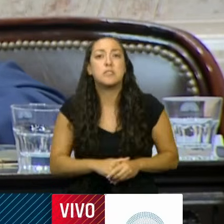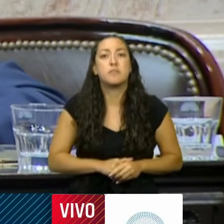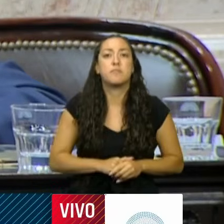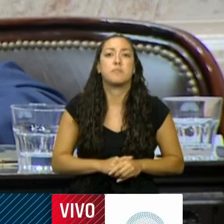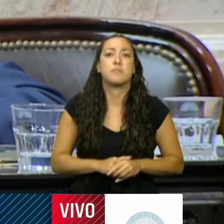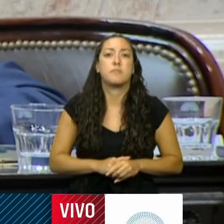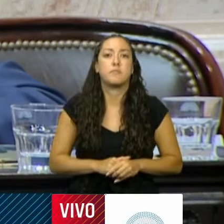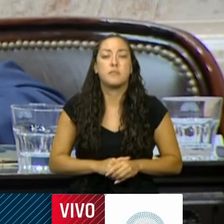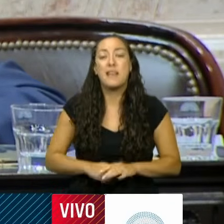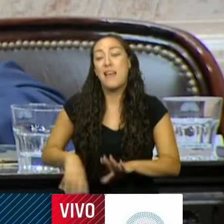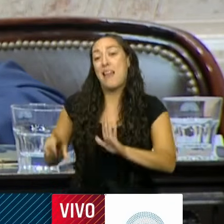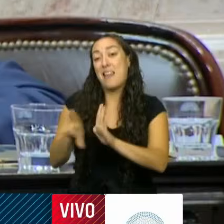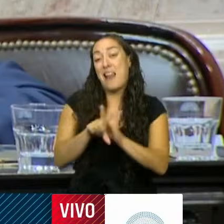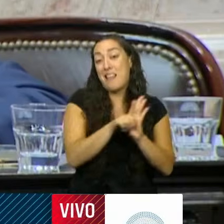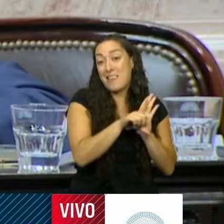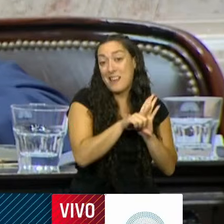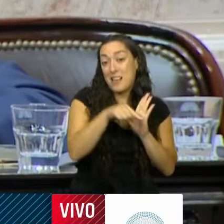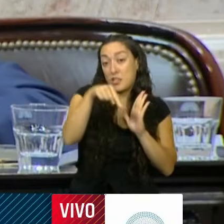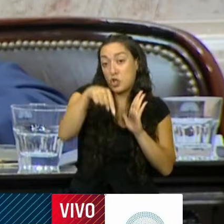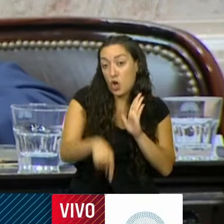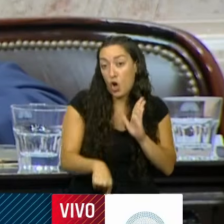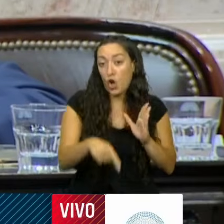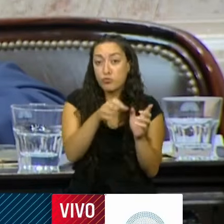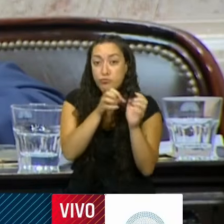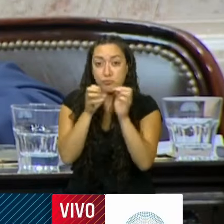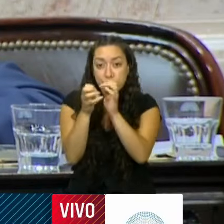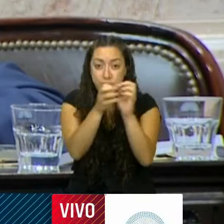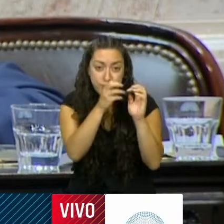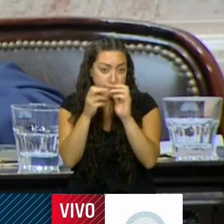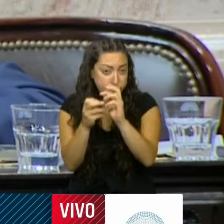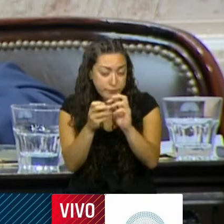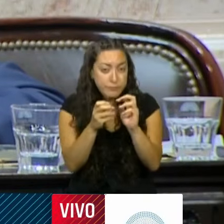La legislación que hoy estamos tratando,